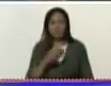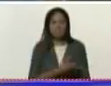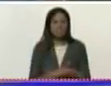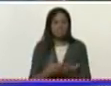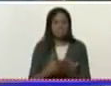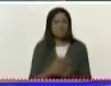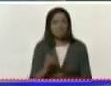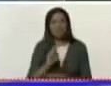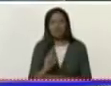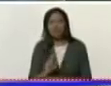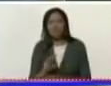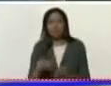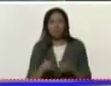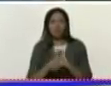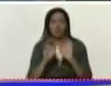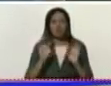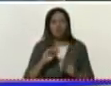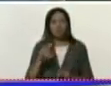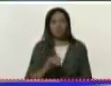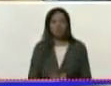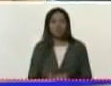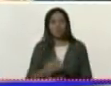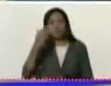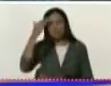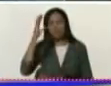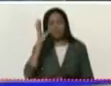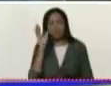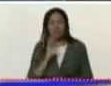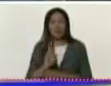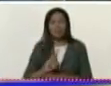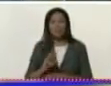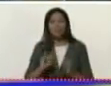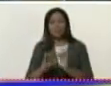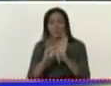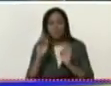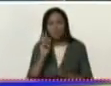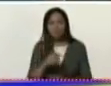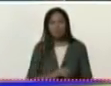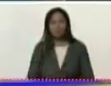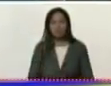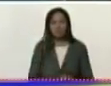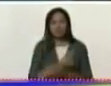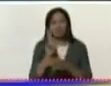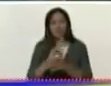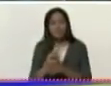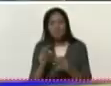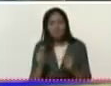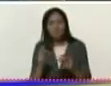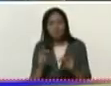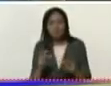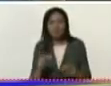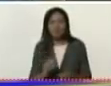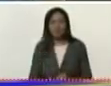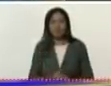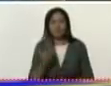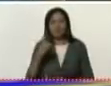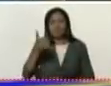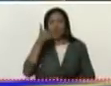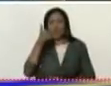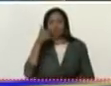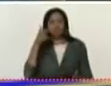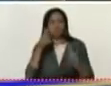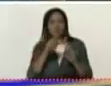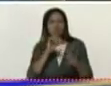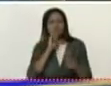Qué rápido es Borrell, qué rápido es Bachelet para defender a los golpistas. Qué rápidos son. Tienen un teléfono directo ¿con quién?